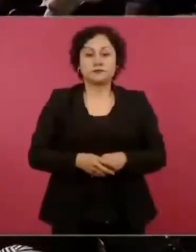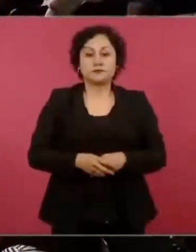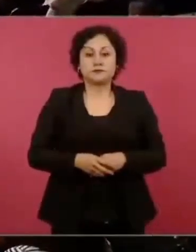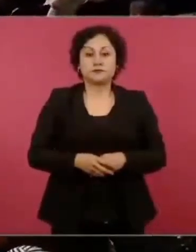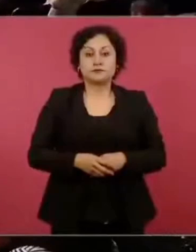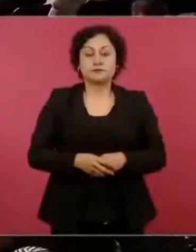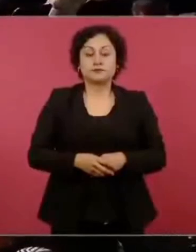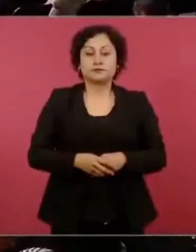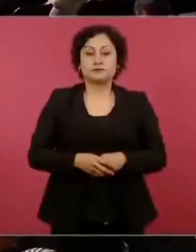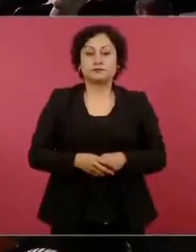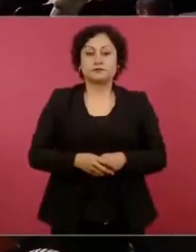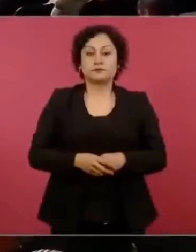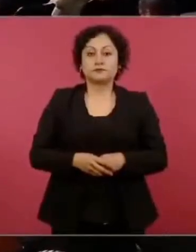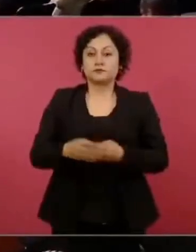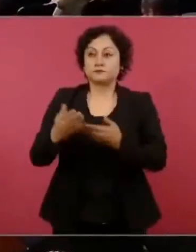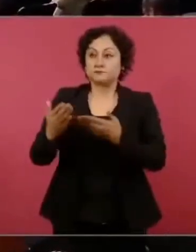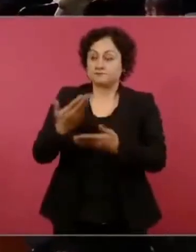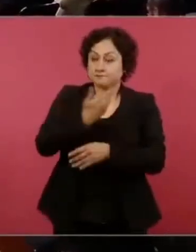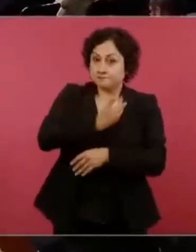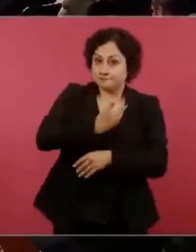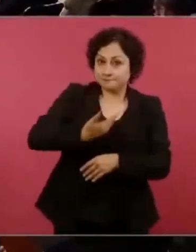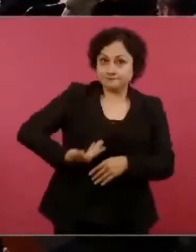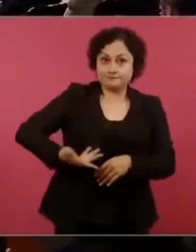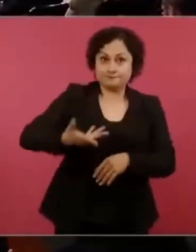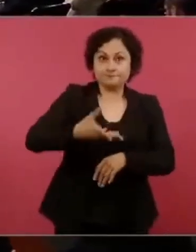Con su permiso, señor presidente,